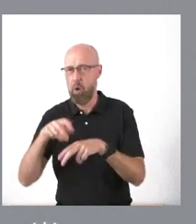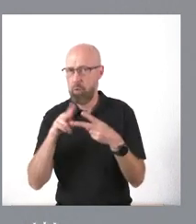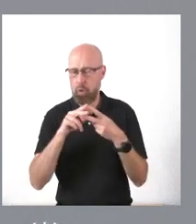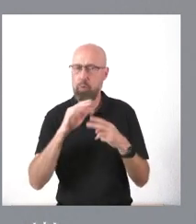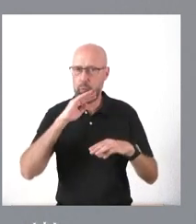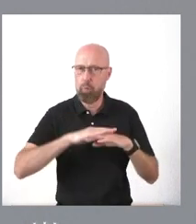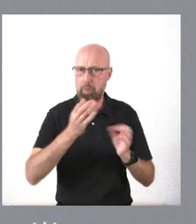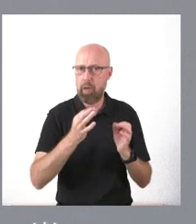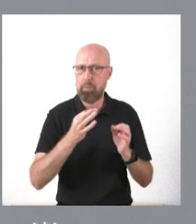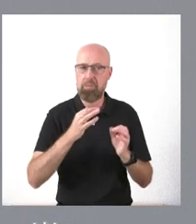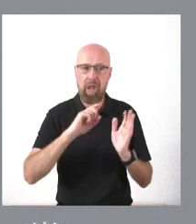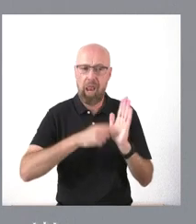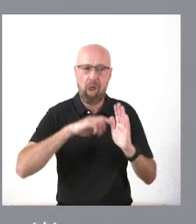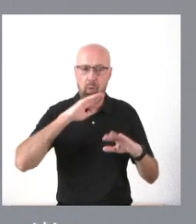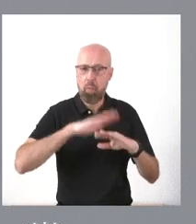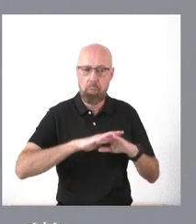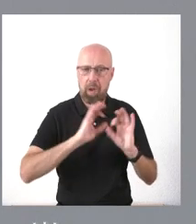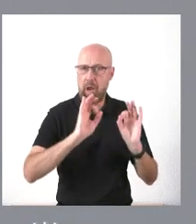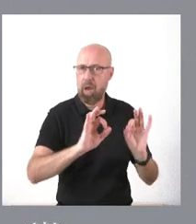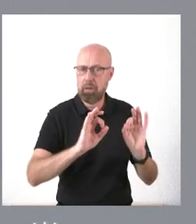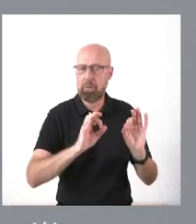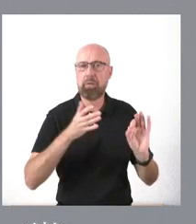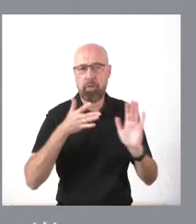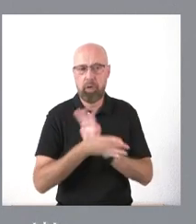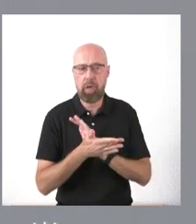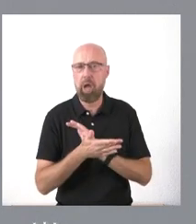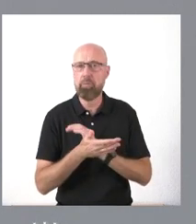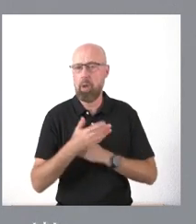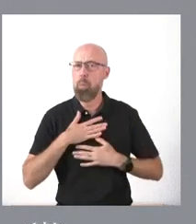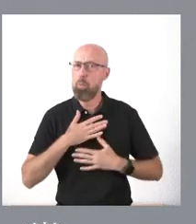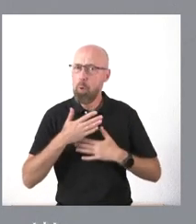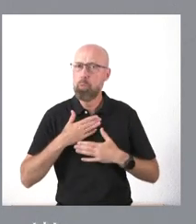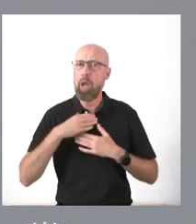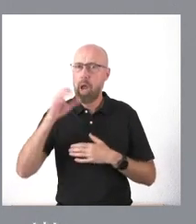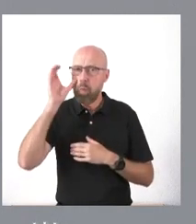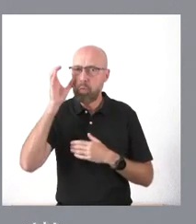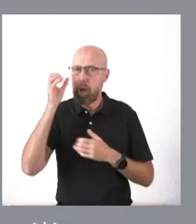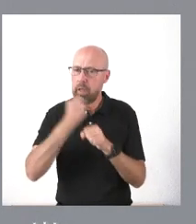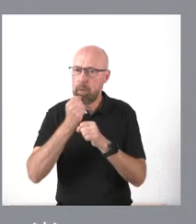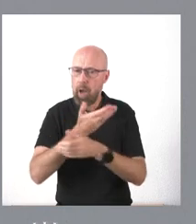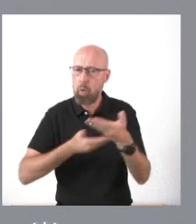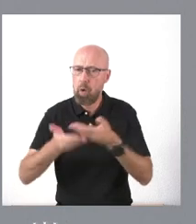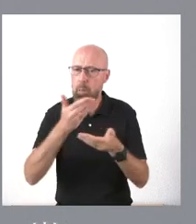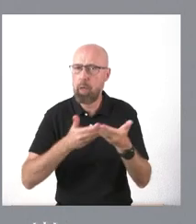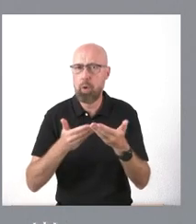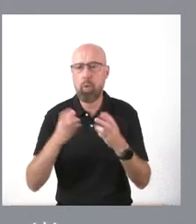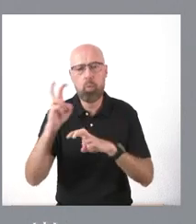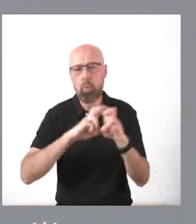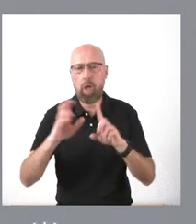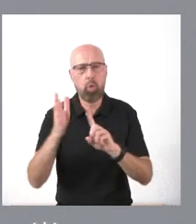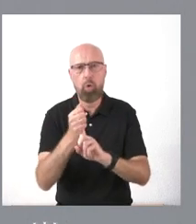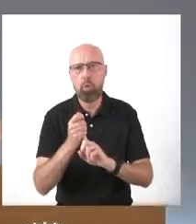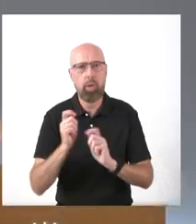cumpliendo no nos impide modo alguno nuestra voluntad de escuchar y trabajar con el sector buscando soluciones y alternativas a un problema que